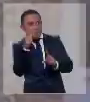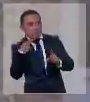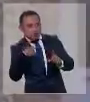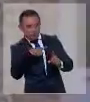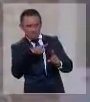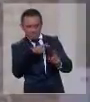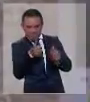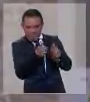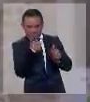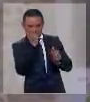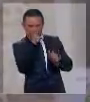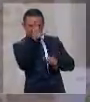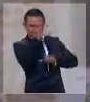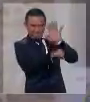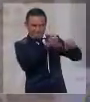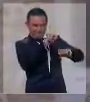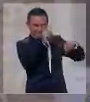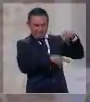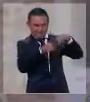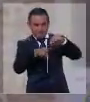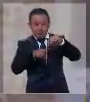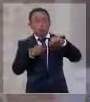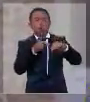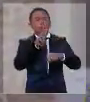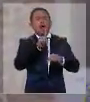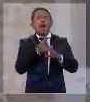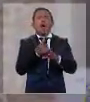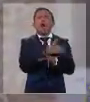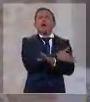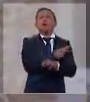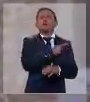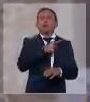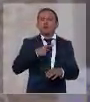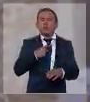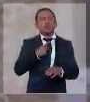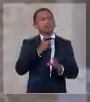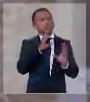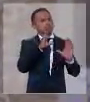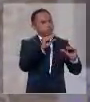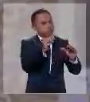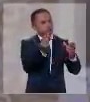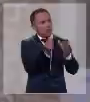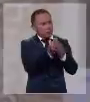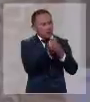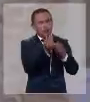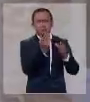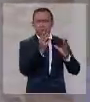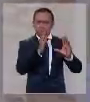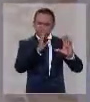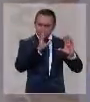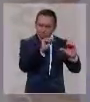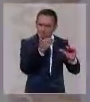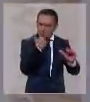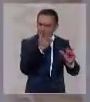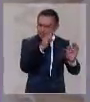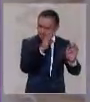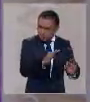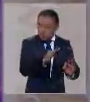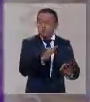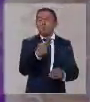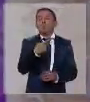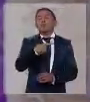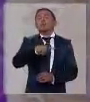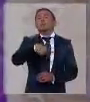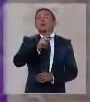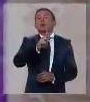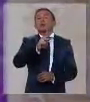de evaluar hay que capacitar, hay que formar, pero también hay que incentivar,